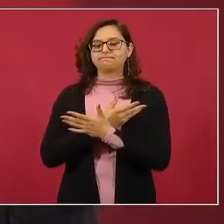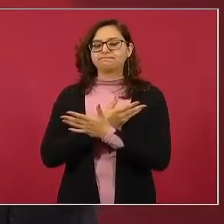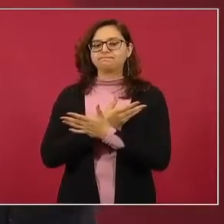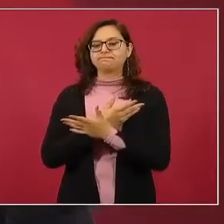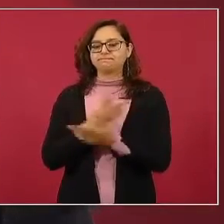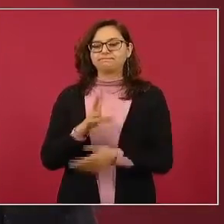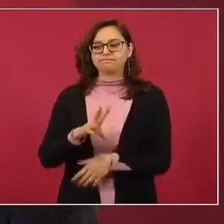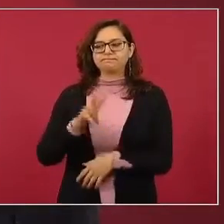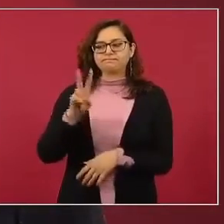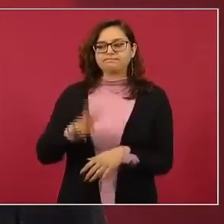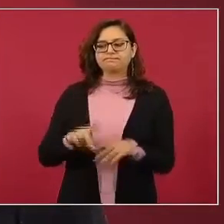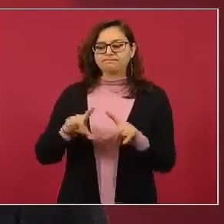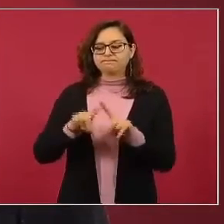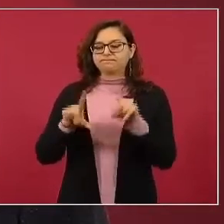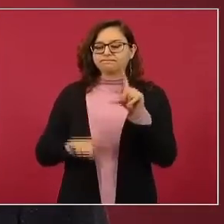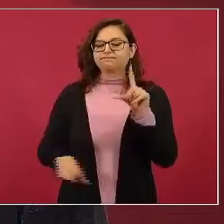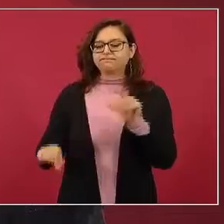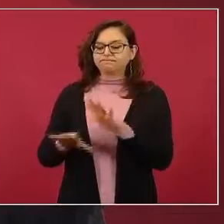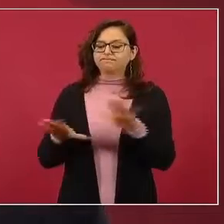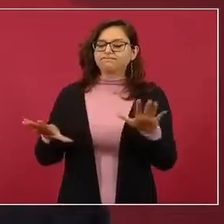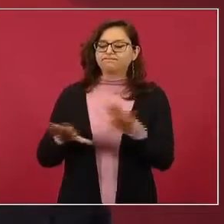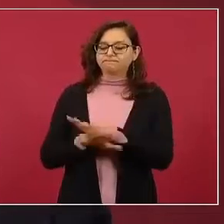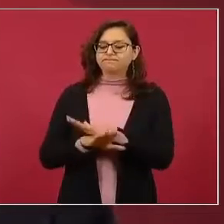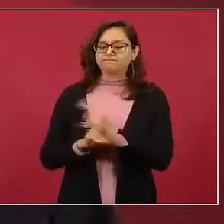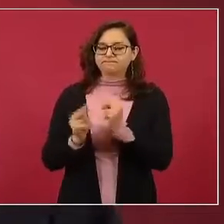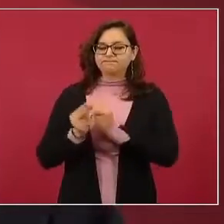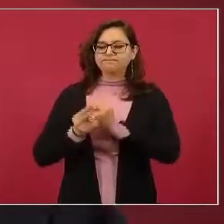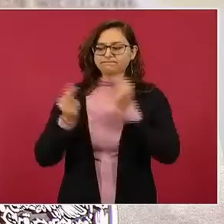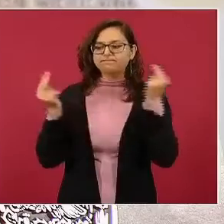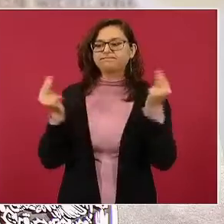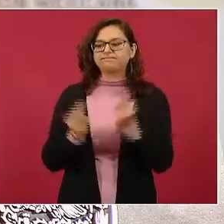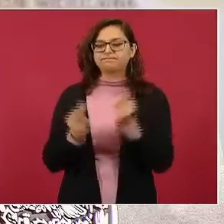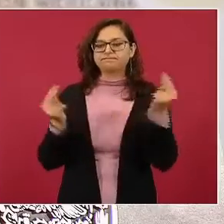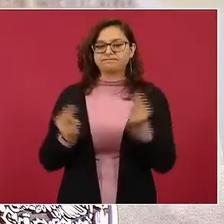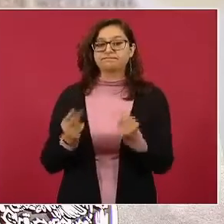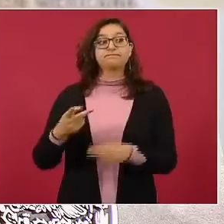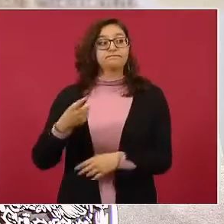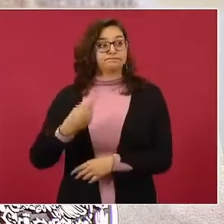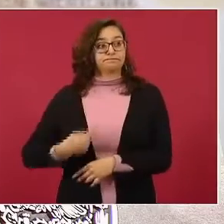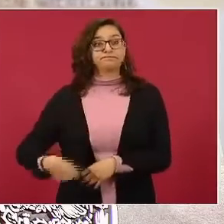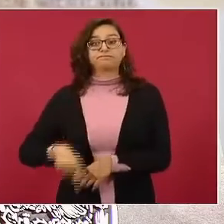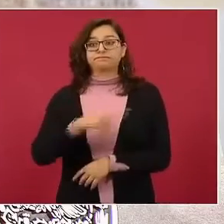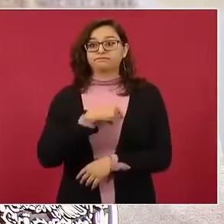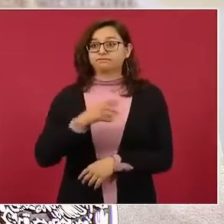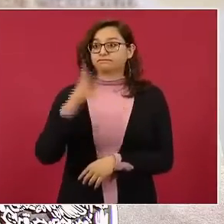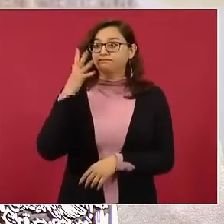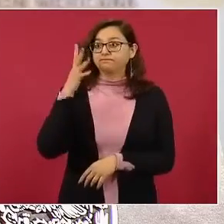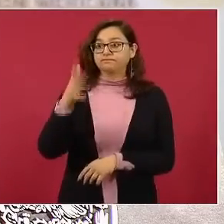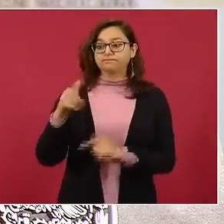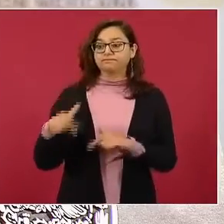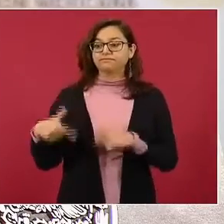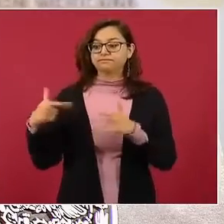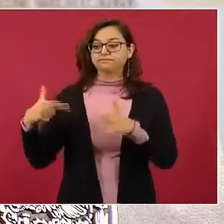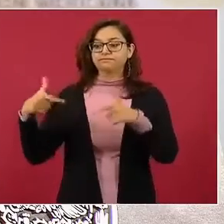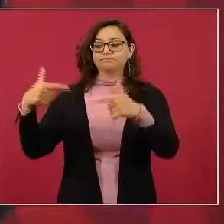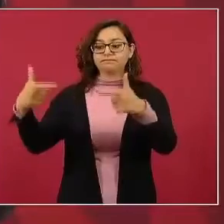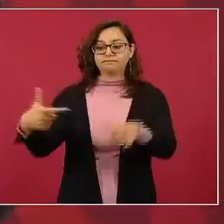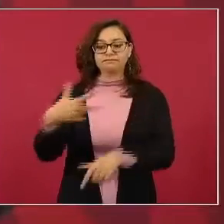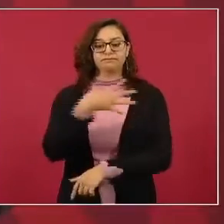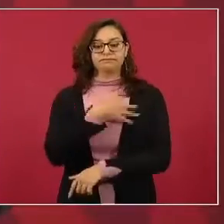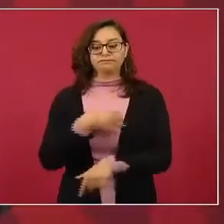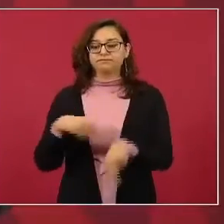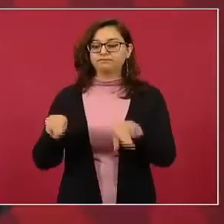de un cambio verdadero para nuestra generación y para los que vienen detrás de nosotros, nuestros hijos,